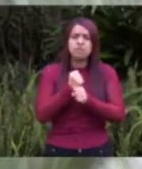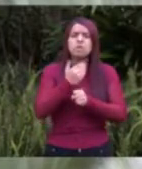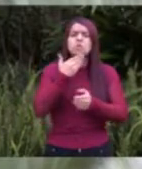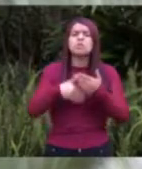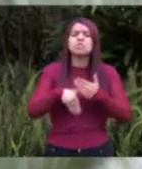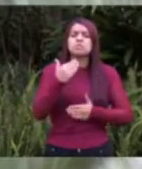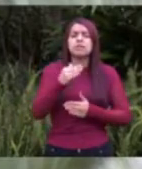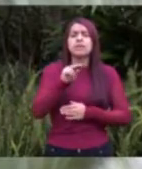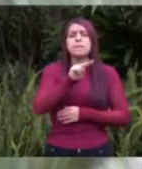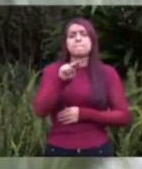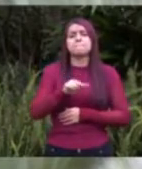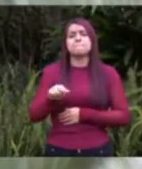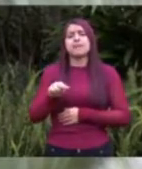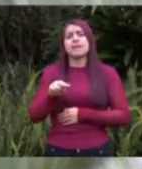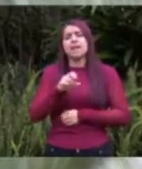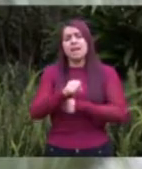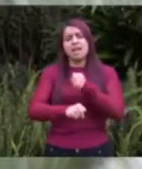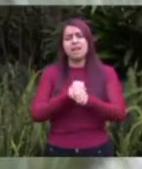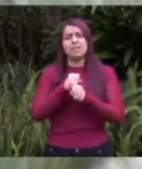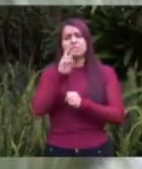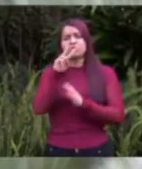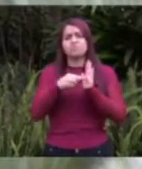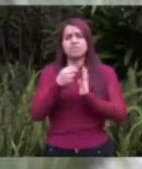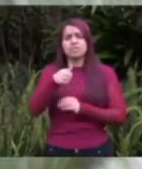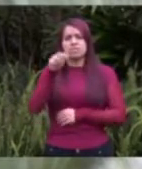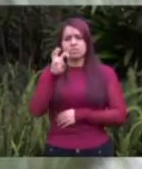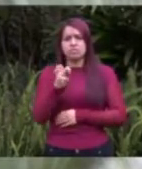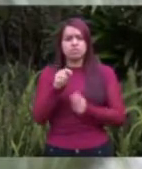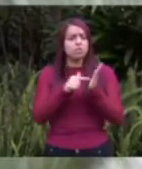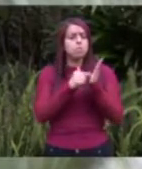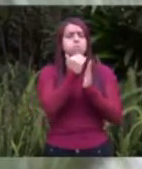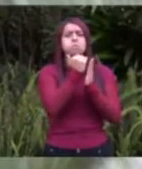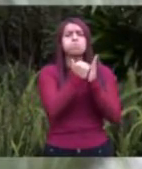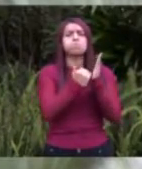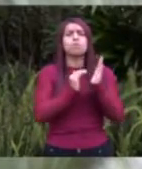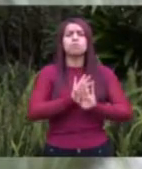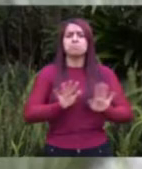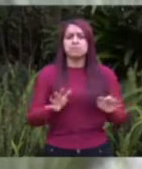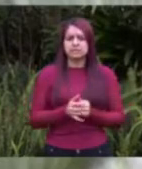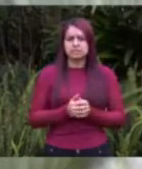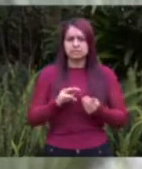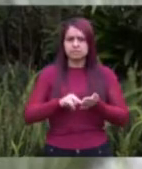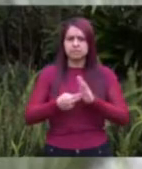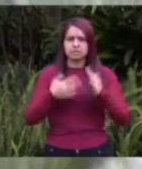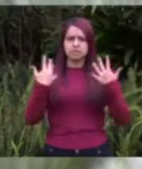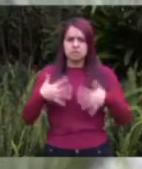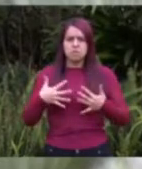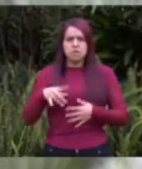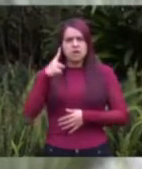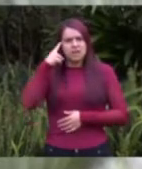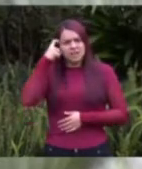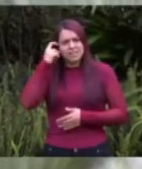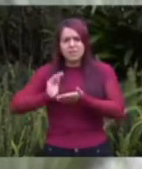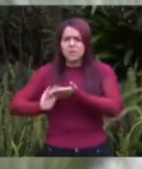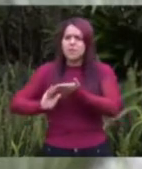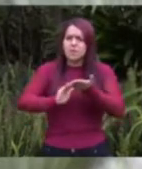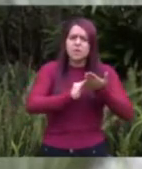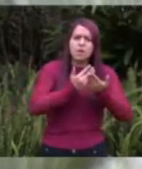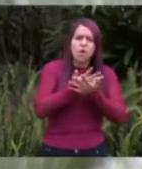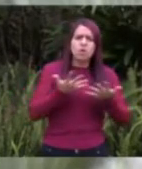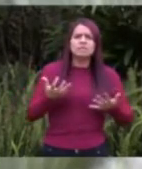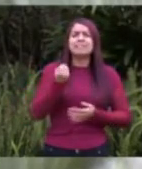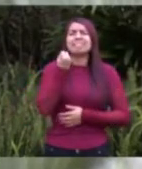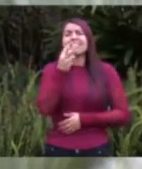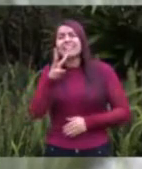del 2018, contando solo con un reglamento interno. Tenía el gran reto de resolver la situación jurídica de más de 13.000